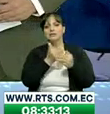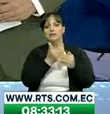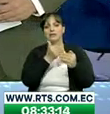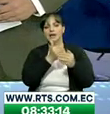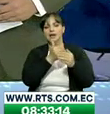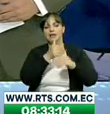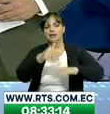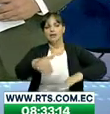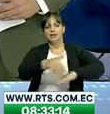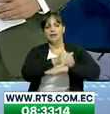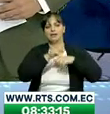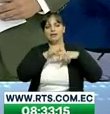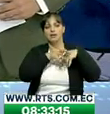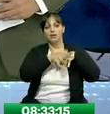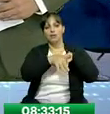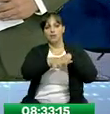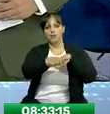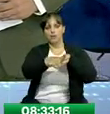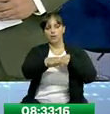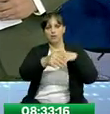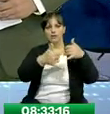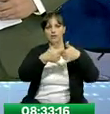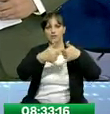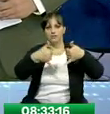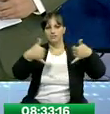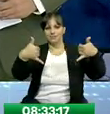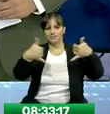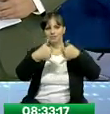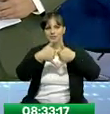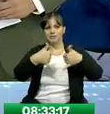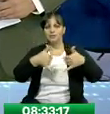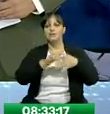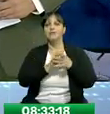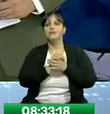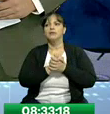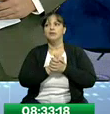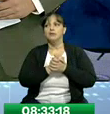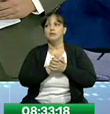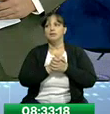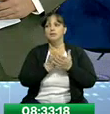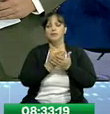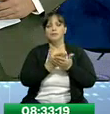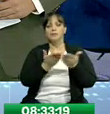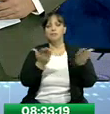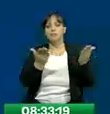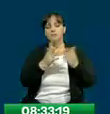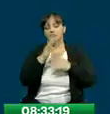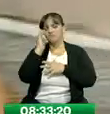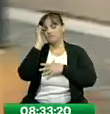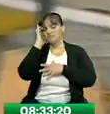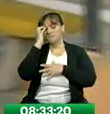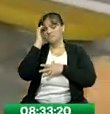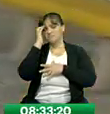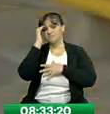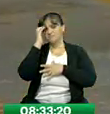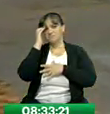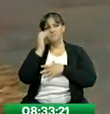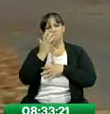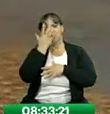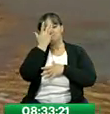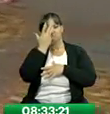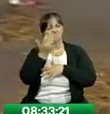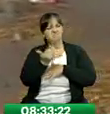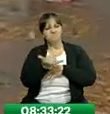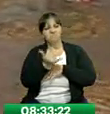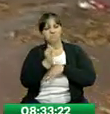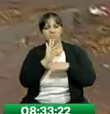pie de un centro comercial donde los habitantes de ese populoso sector del norte de guayaquil están preocupados lo que ustedes ven en este momento es un parque destinado